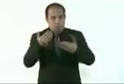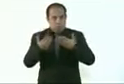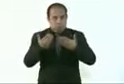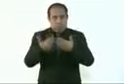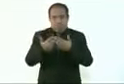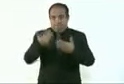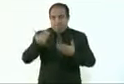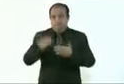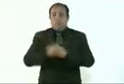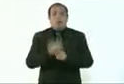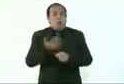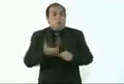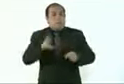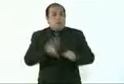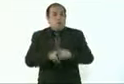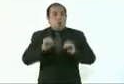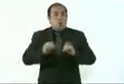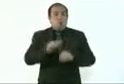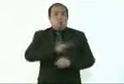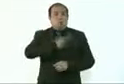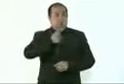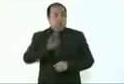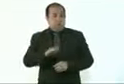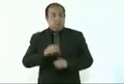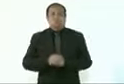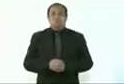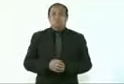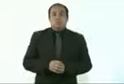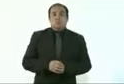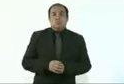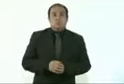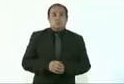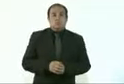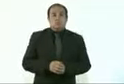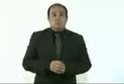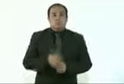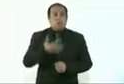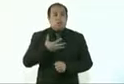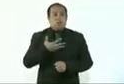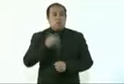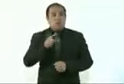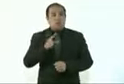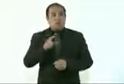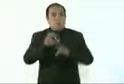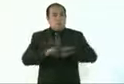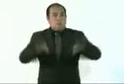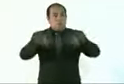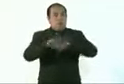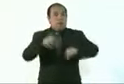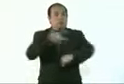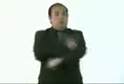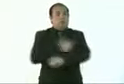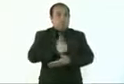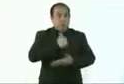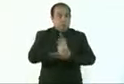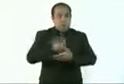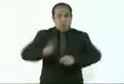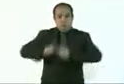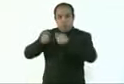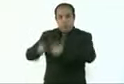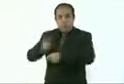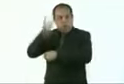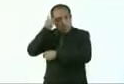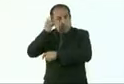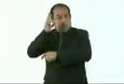las hospitalizaciones, ni mucho menos en las defunciones, y en gran medida tiene que ver con las altísimas tasas de vacunación de la ciudad. Aquí le pasaría a la doctora Oliva,